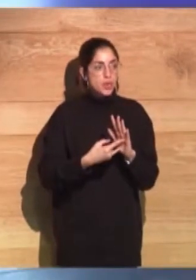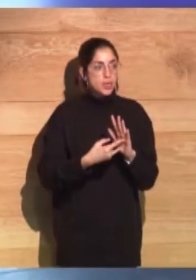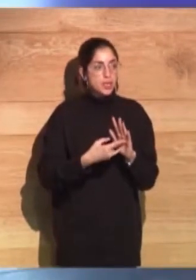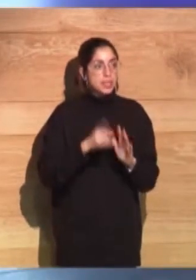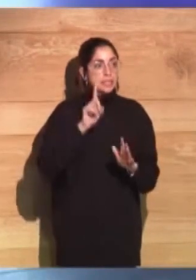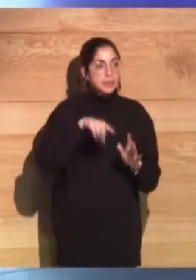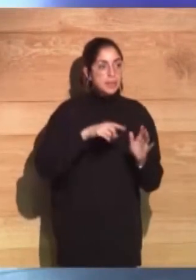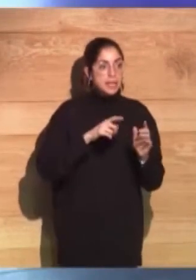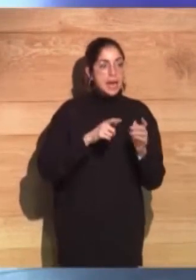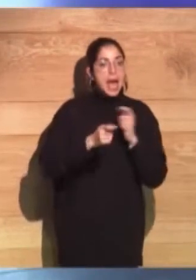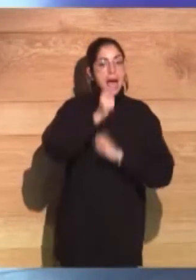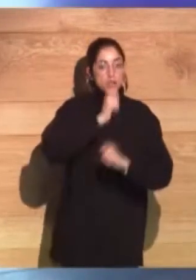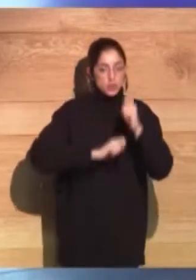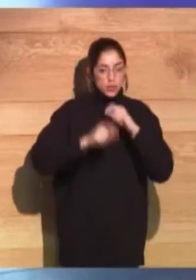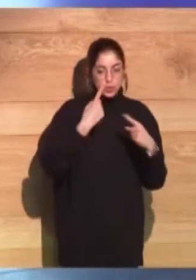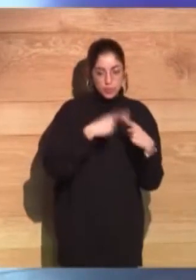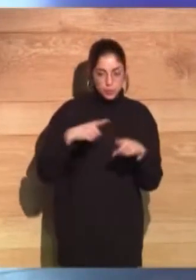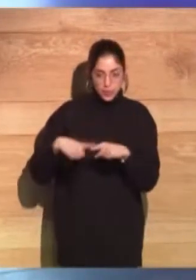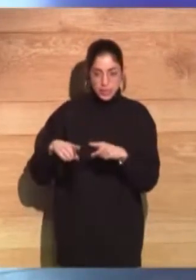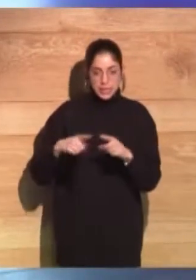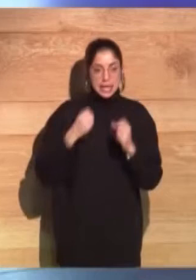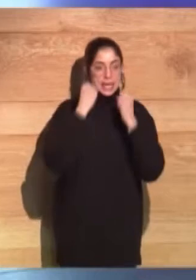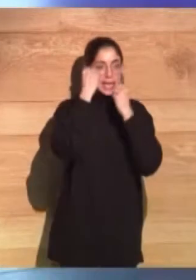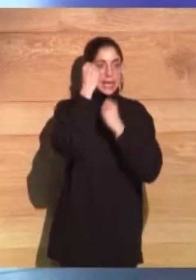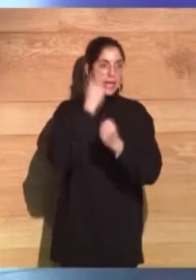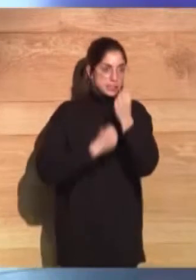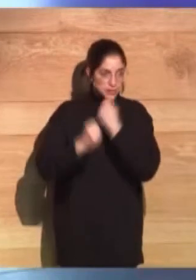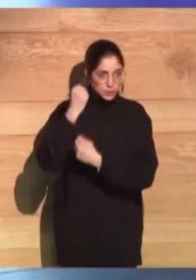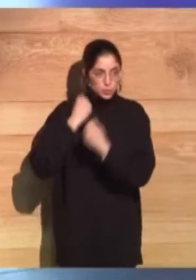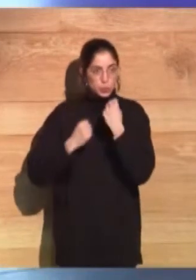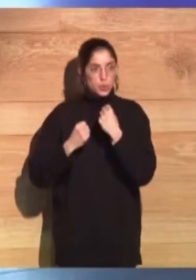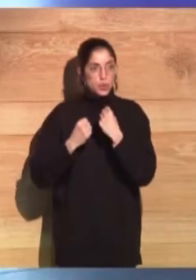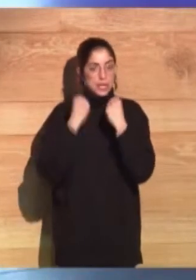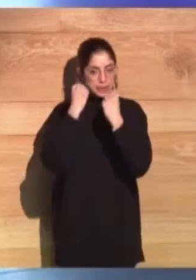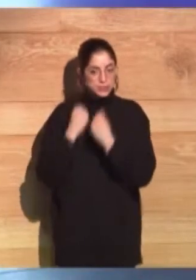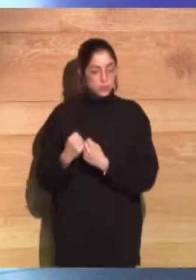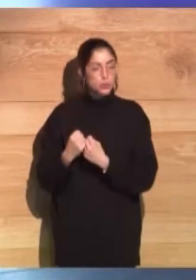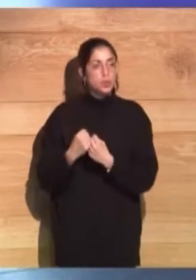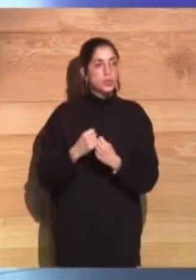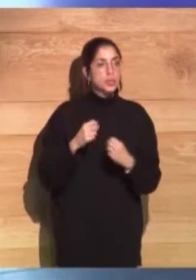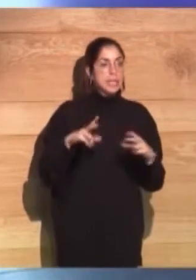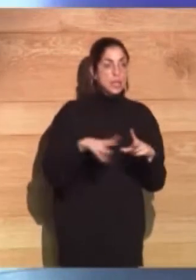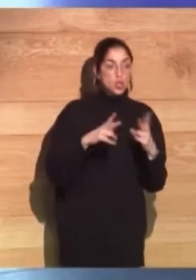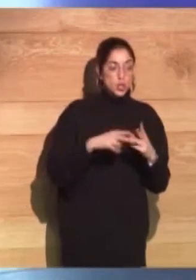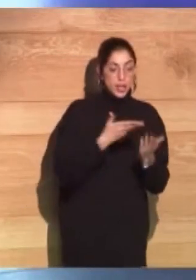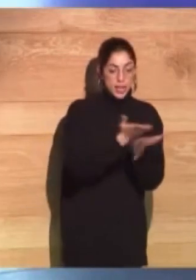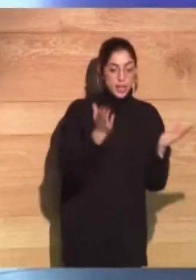Distintas asociaciones, instituciones, agrupaciones de la sociedad civil, los